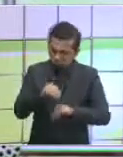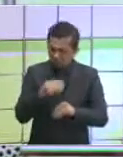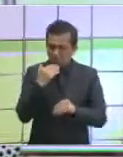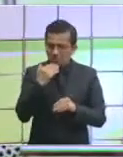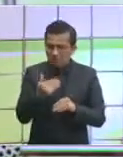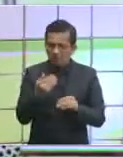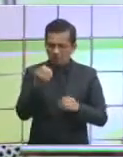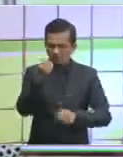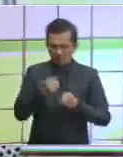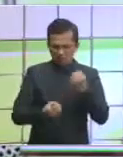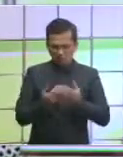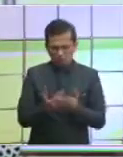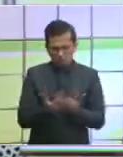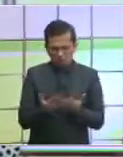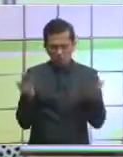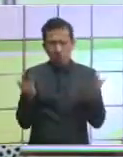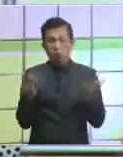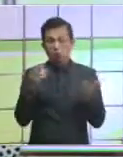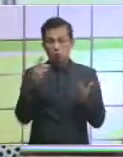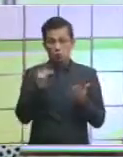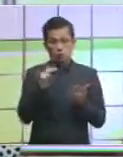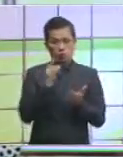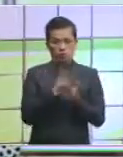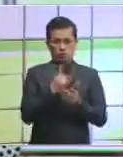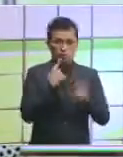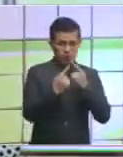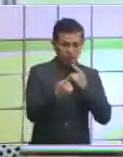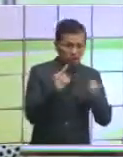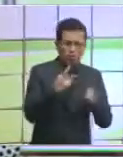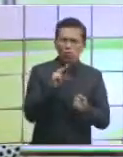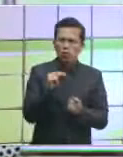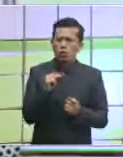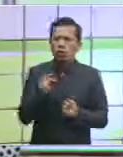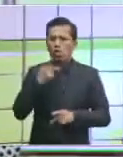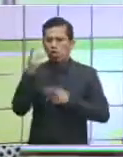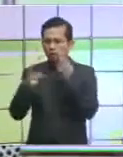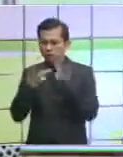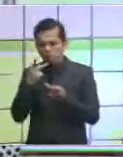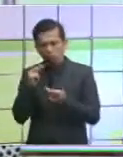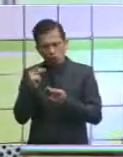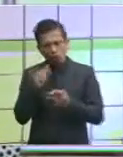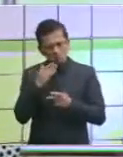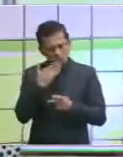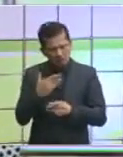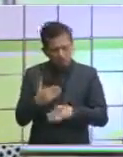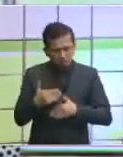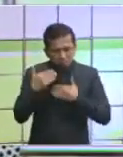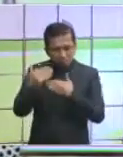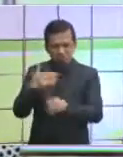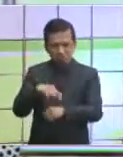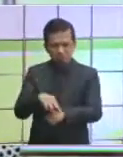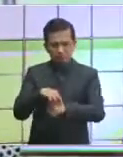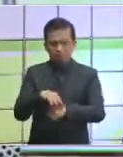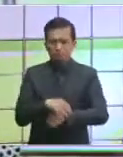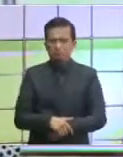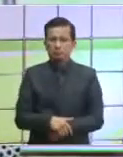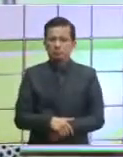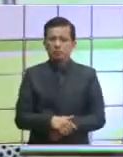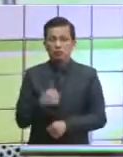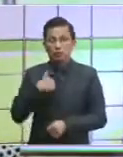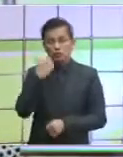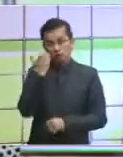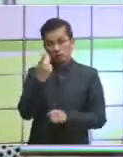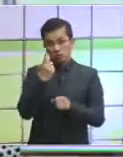más allá de diálogos más allá de discursos y quiero antes de concluir